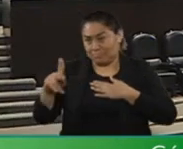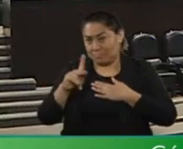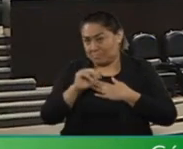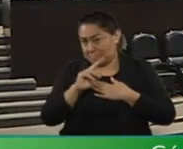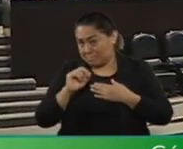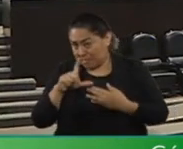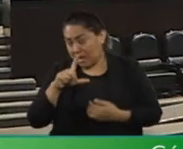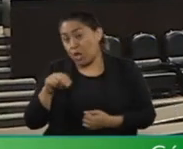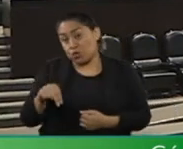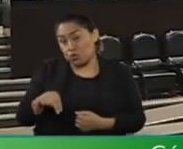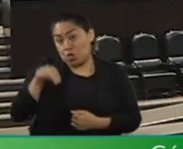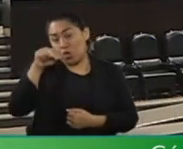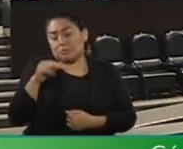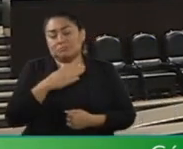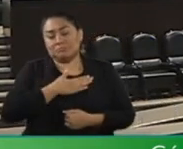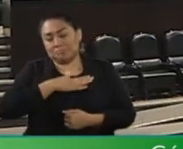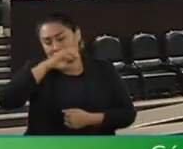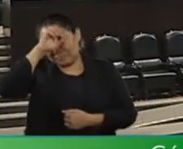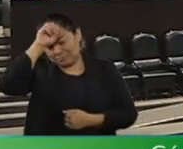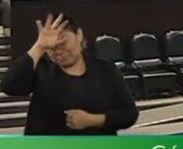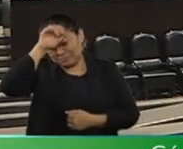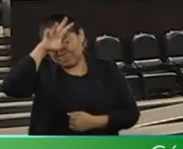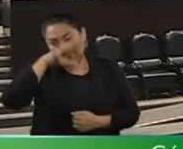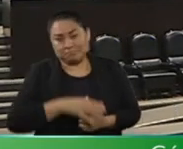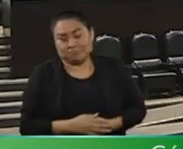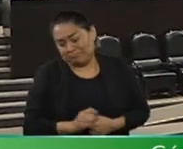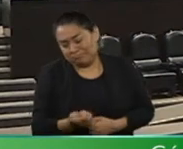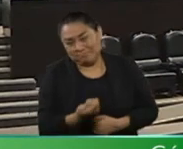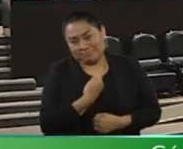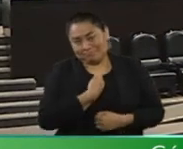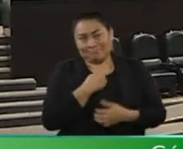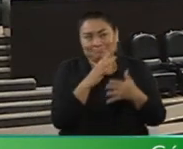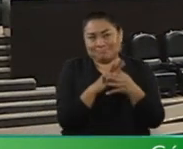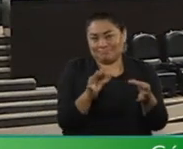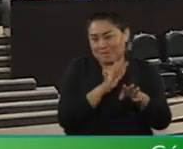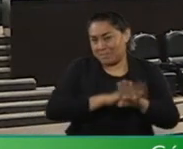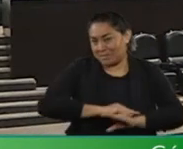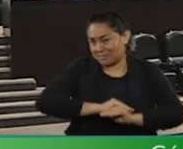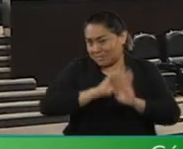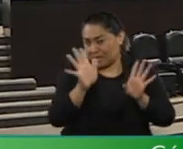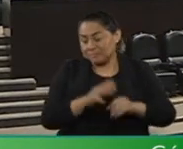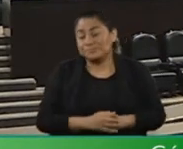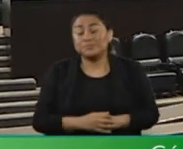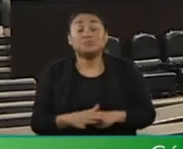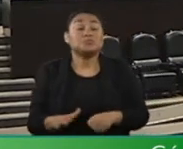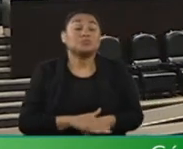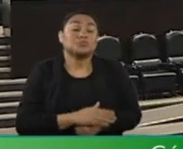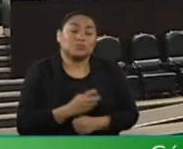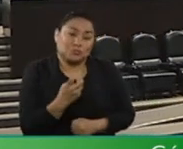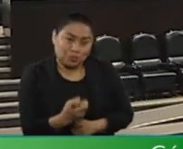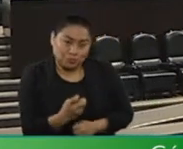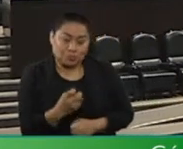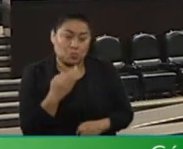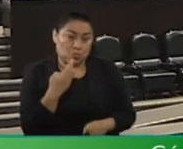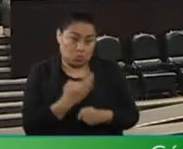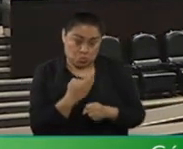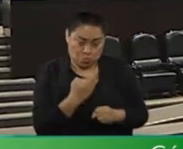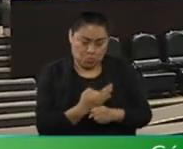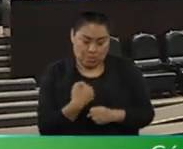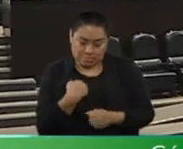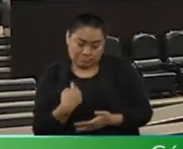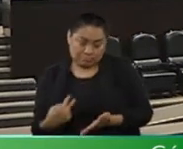Norteño y minero no podría describirme de otra forma es por eso que en esta elevada